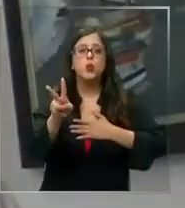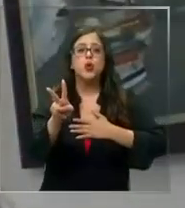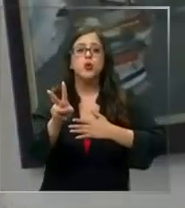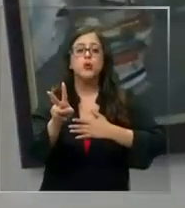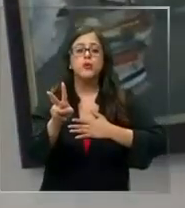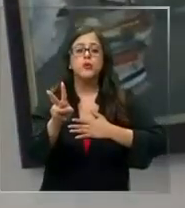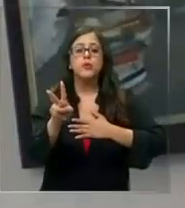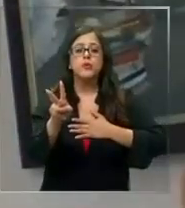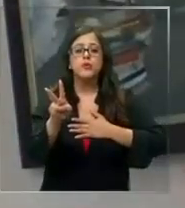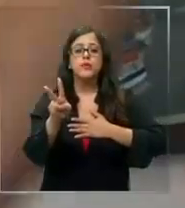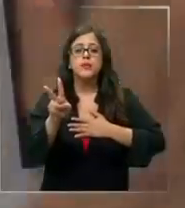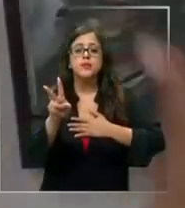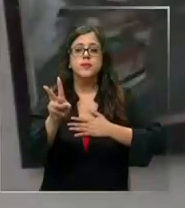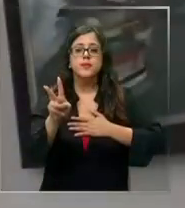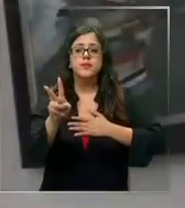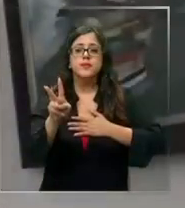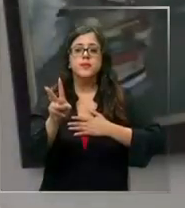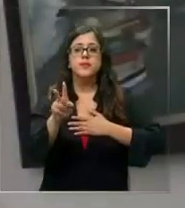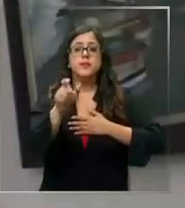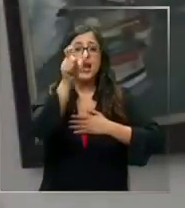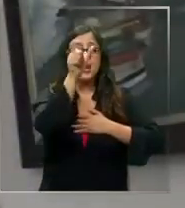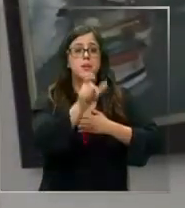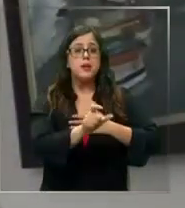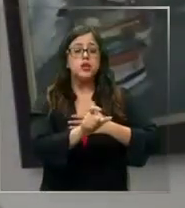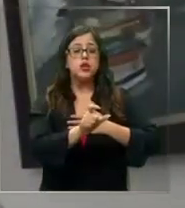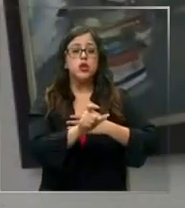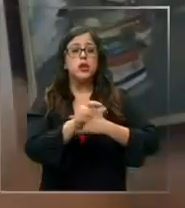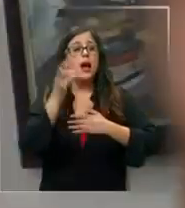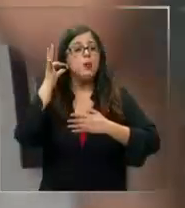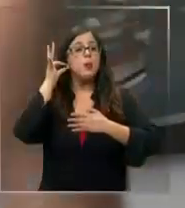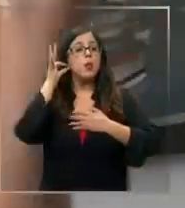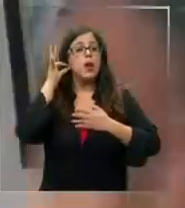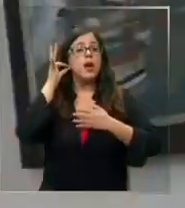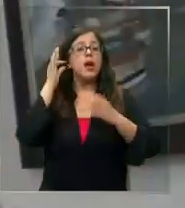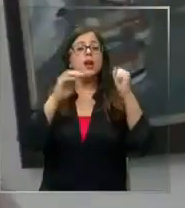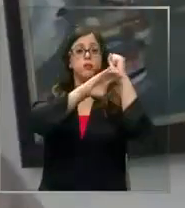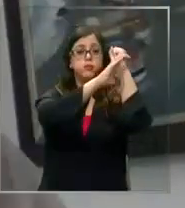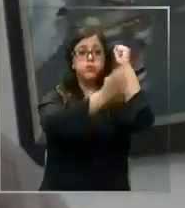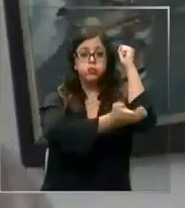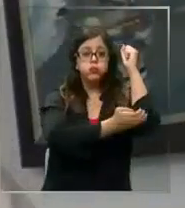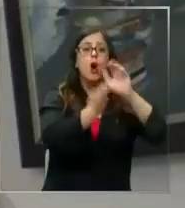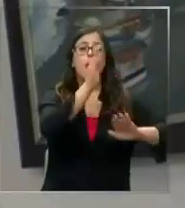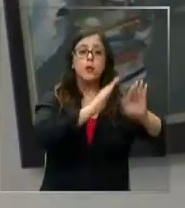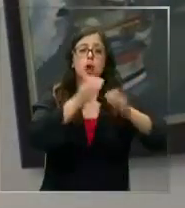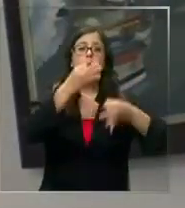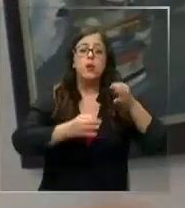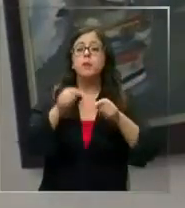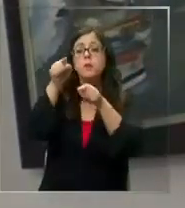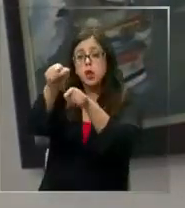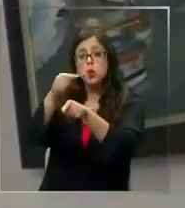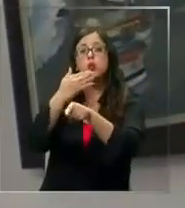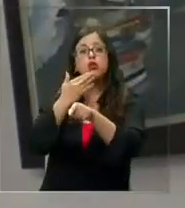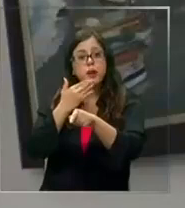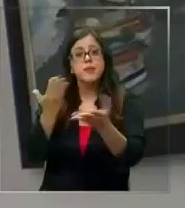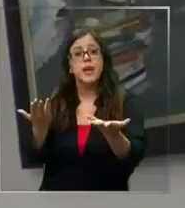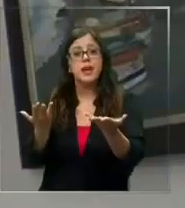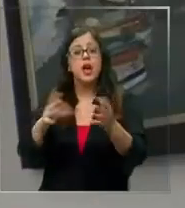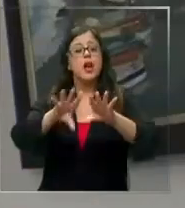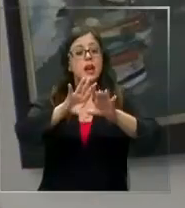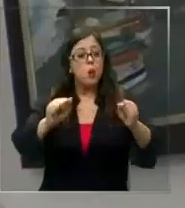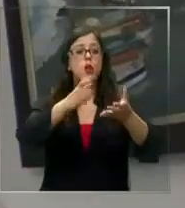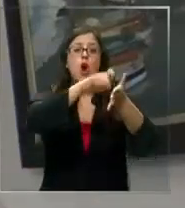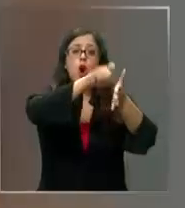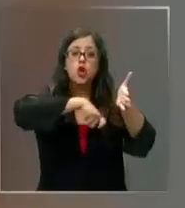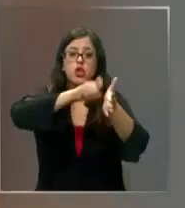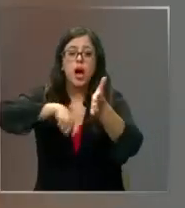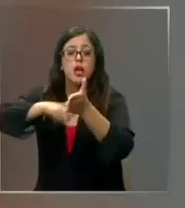cero. La gestante está totalmente protegida jurídicamente, tú estás totalmente protegido jurídicamente con lo que se acuerda en los